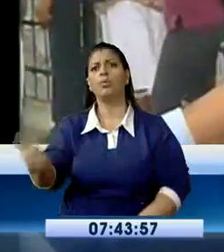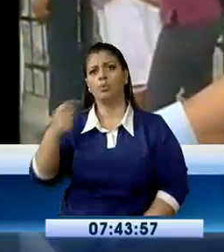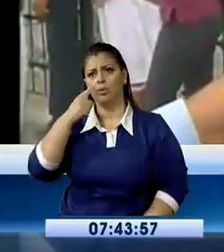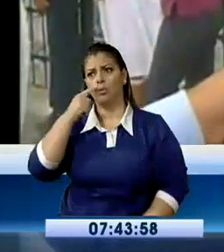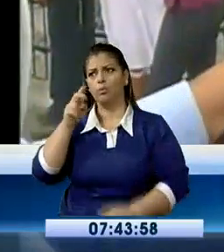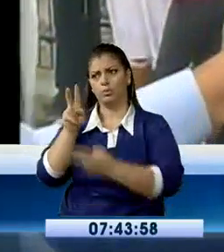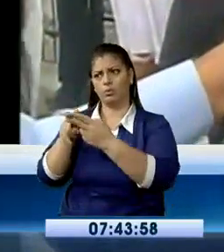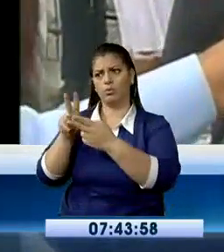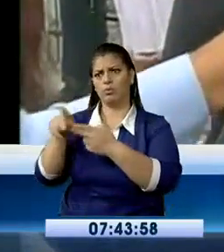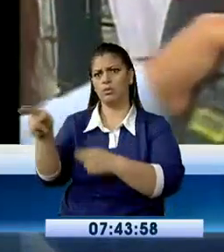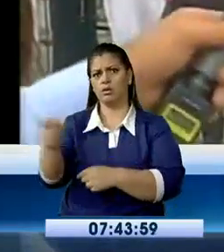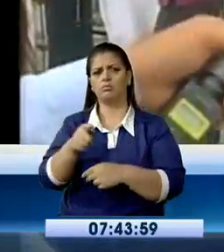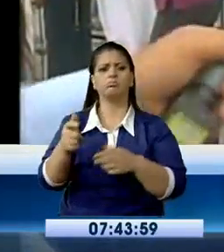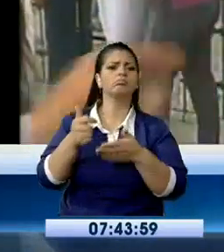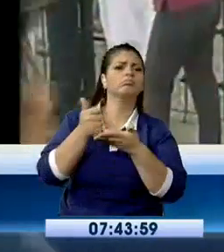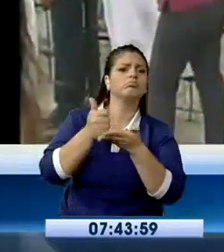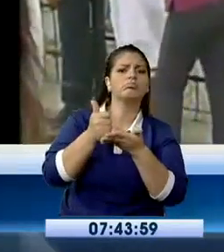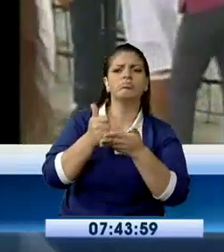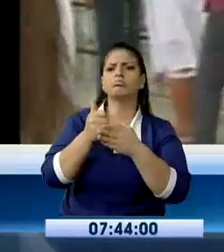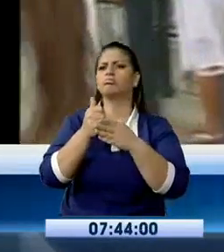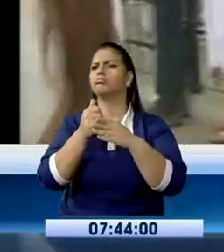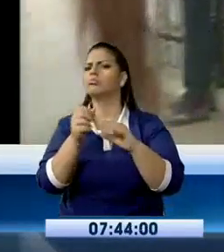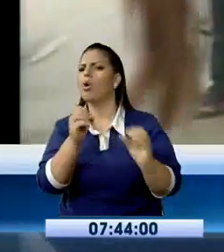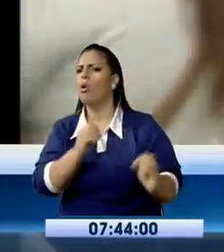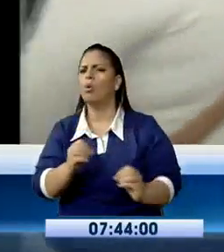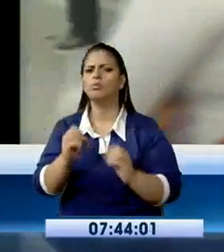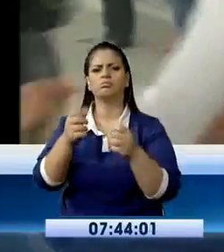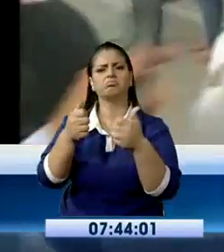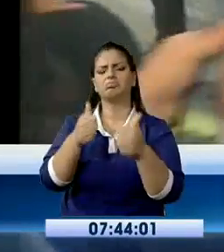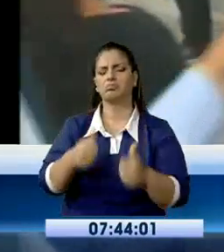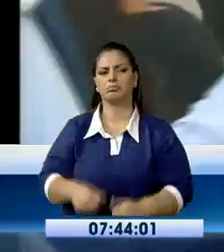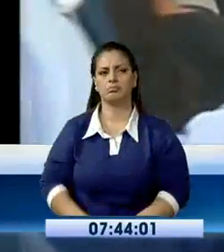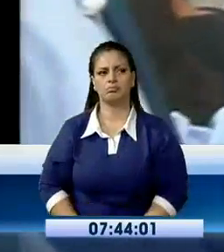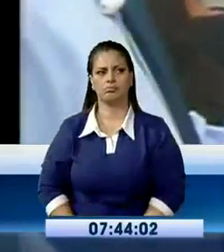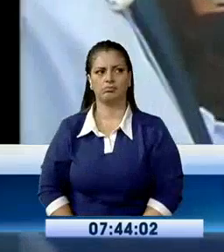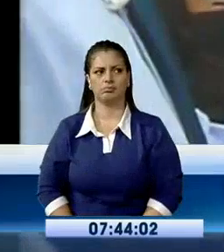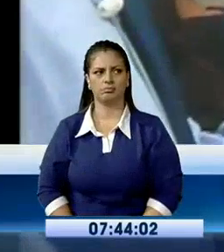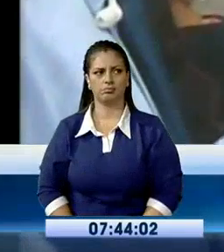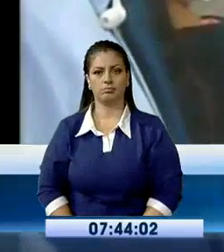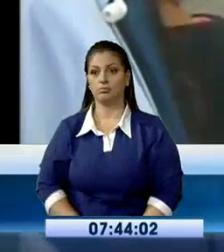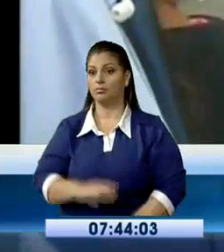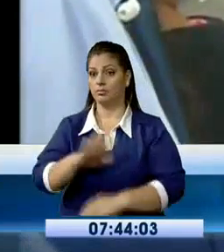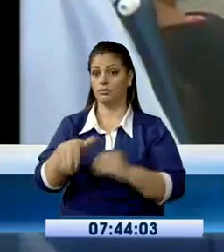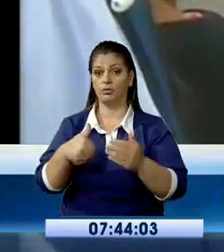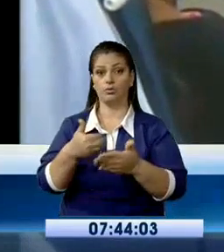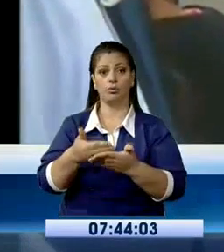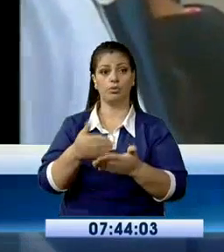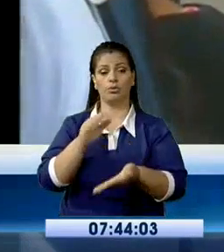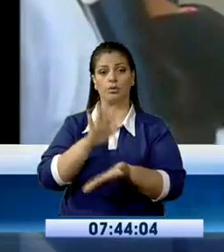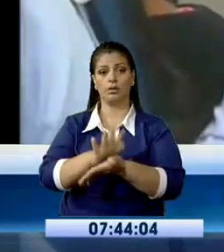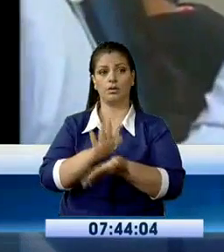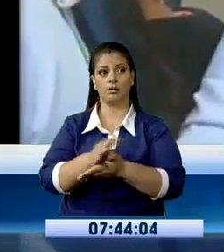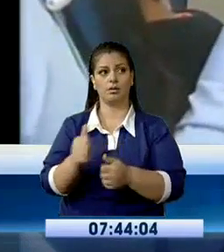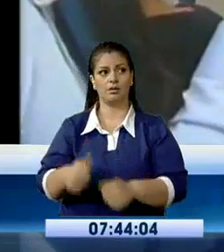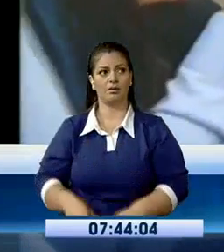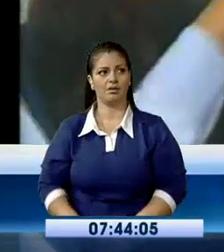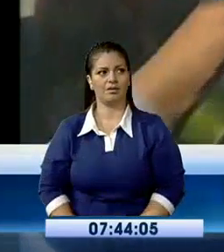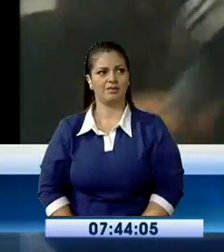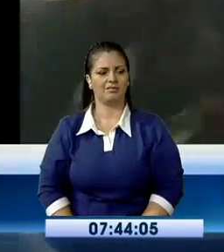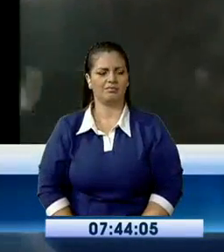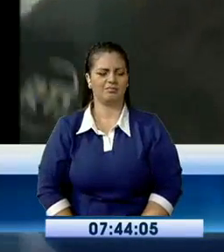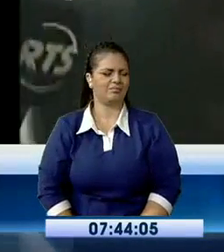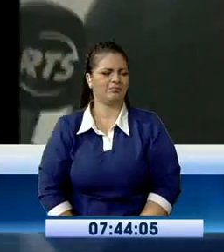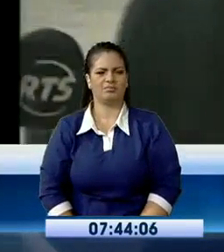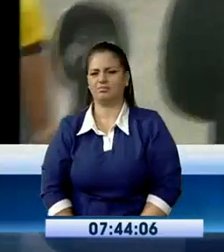que la fila esté en orden, todo. Y tu amiga, ahora sí más tranquila esperando el bus. Sí, muchas gracias. ¿Y antes cómo lo hacía, por ejemplo? No quiero